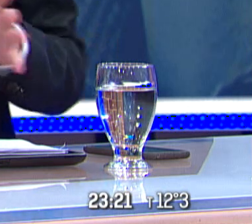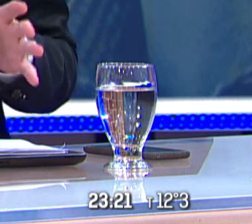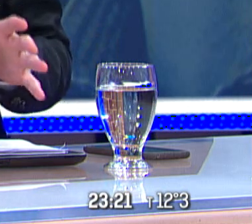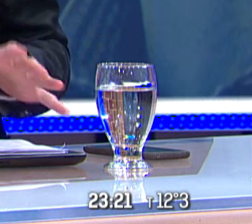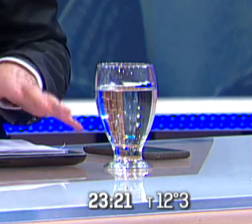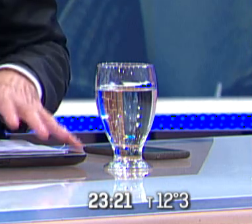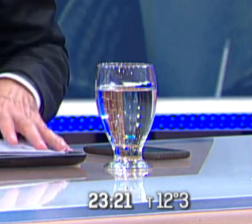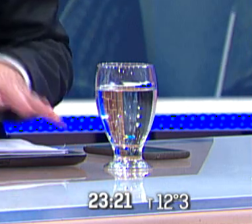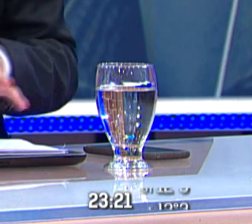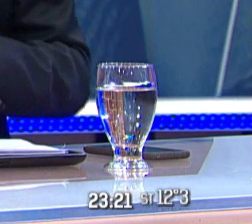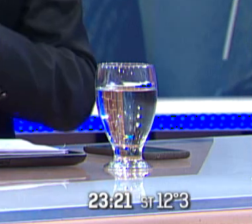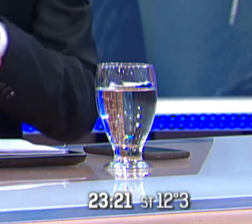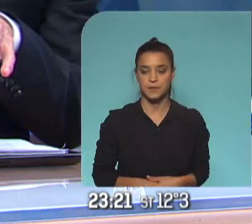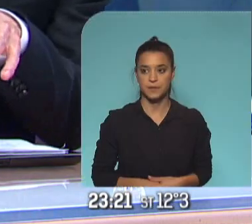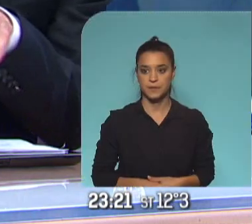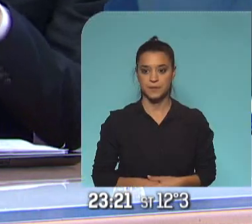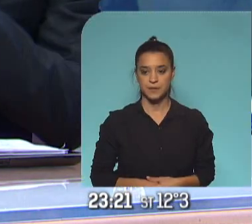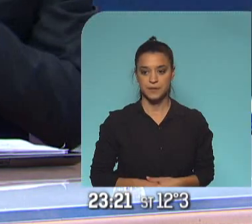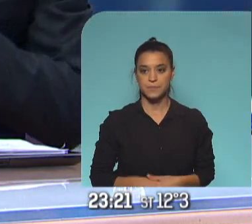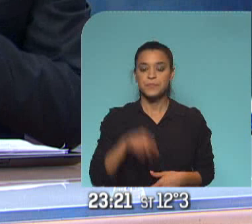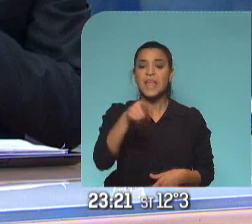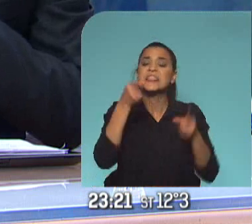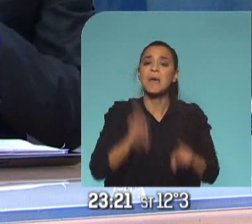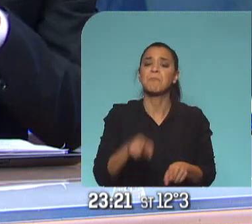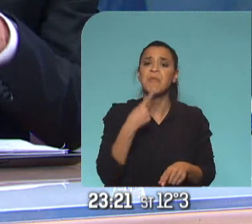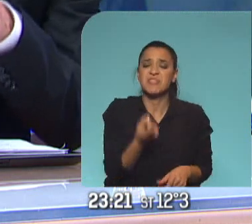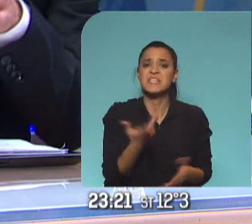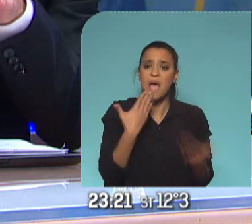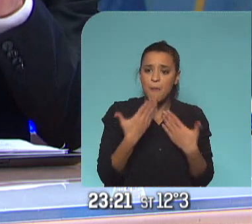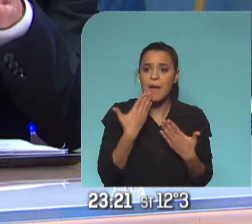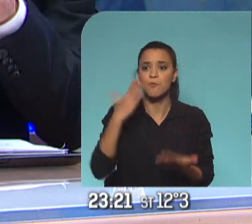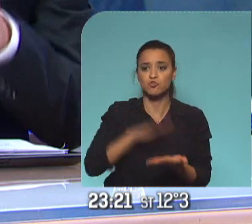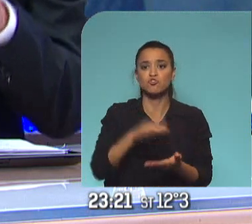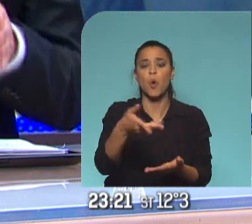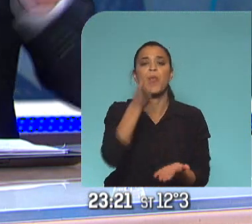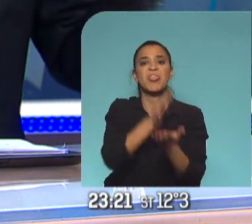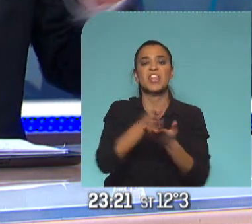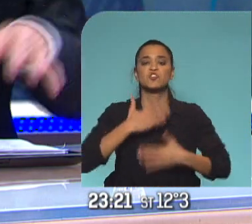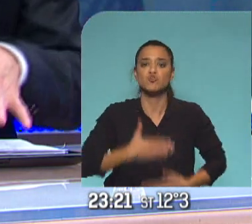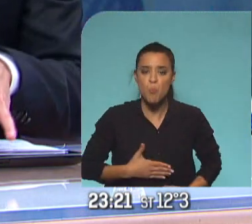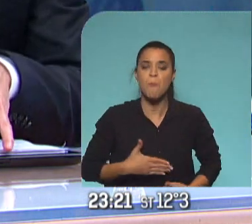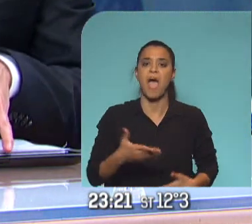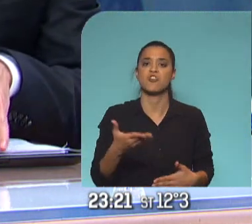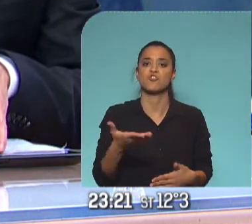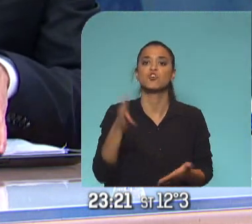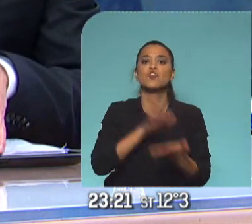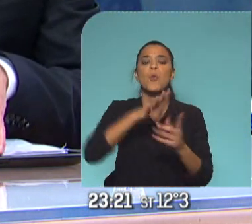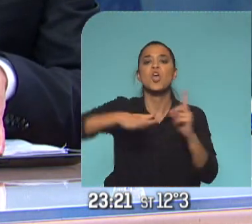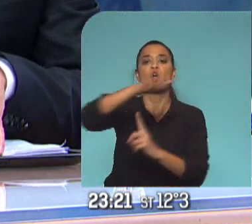De un posible ministerio nuevo por parte de Y Fernández. también se habló sobre los derechos humanos en el contexto de la